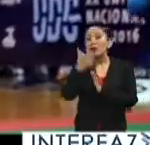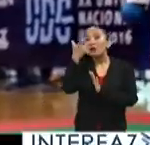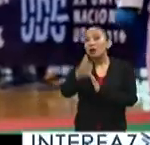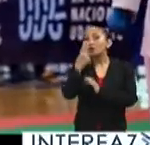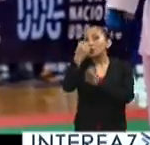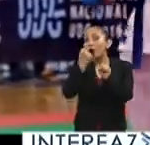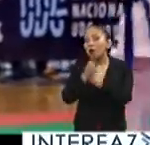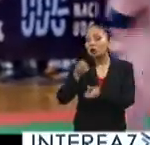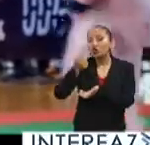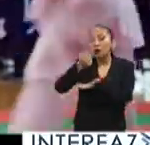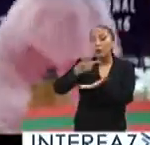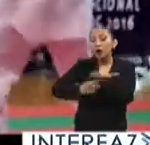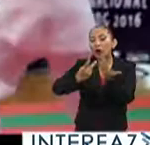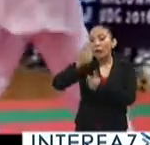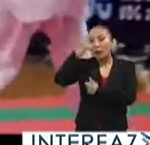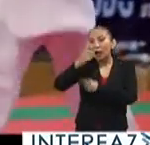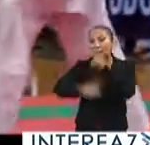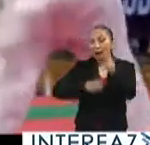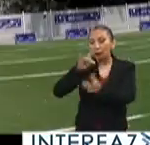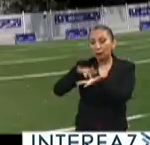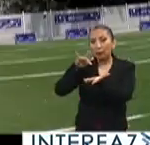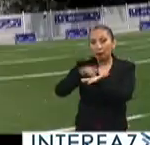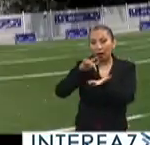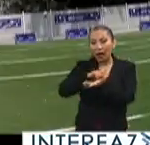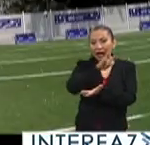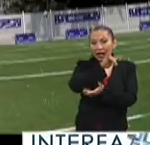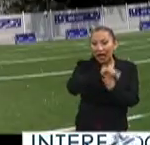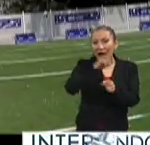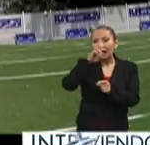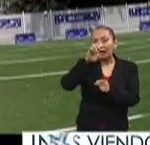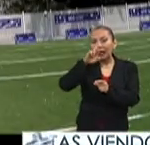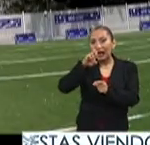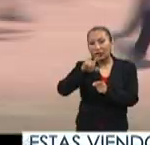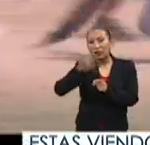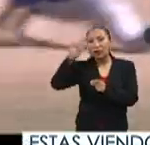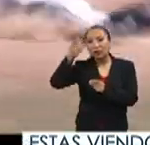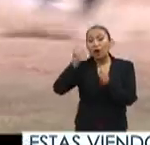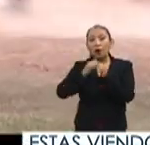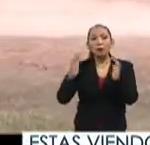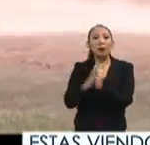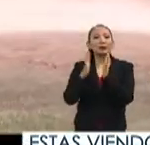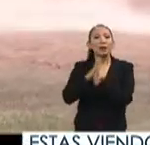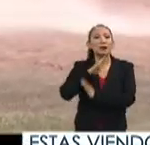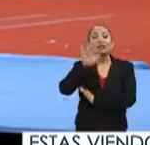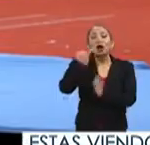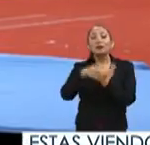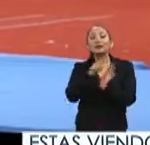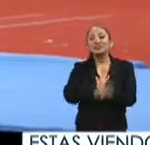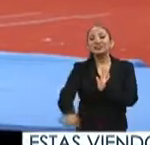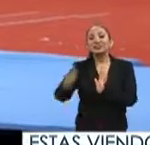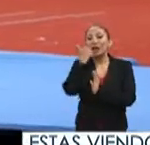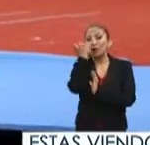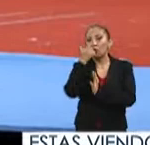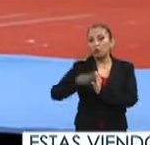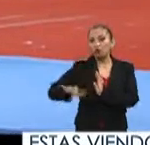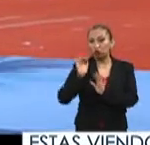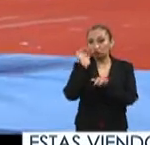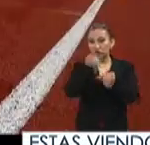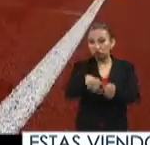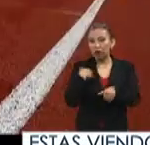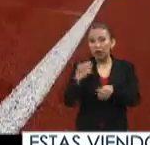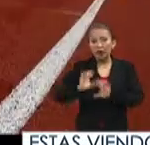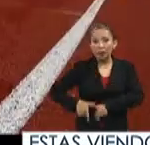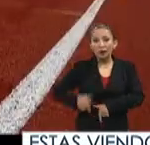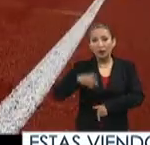de pesos anuales a los programas deportivos, desde Ligas Red Universitaria, con la participación de 5,700 estudiantes,